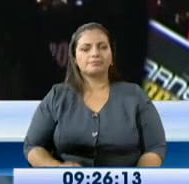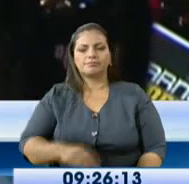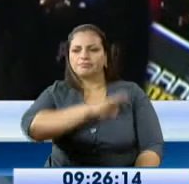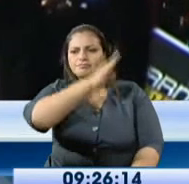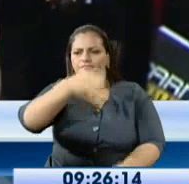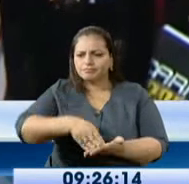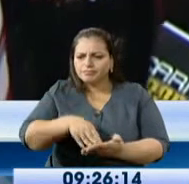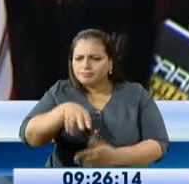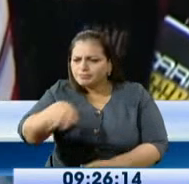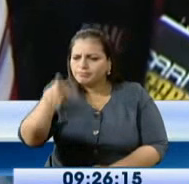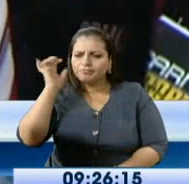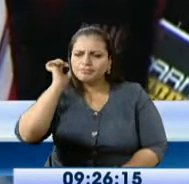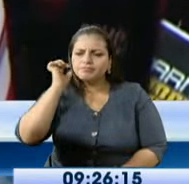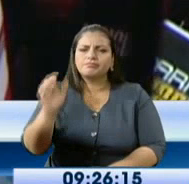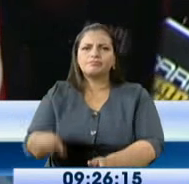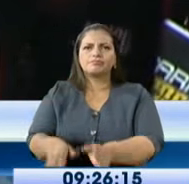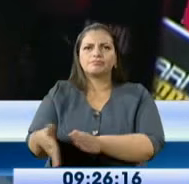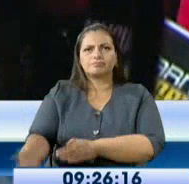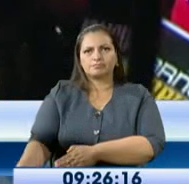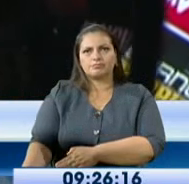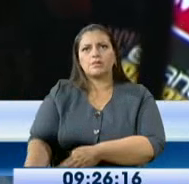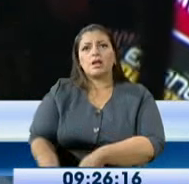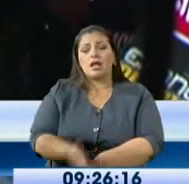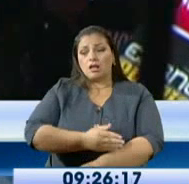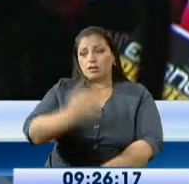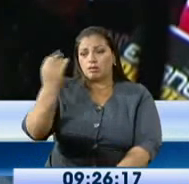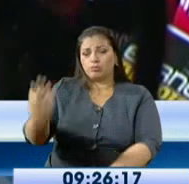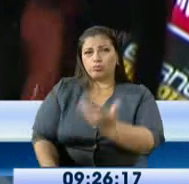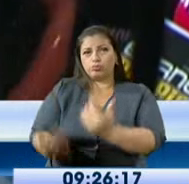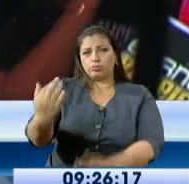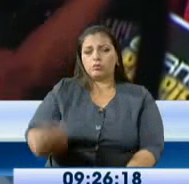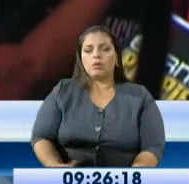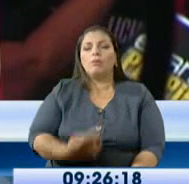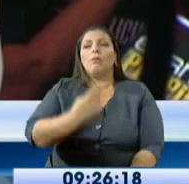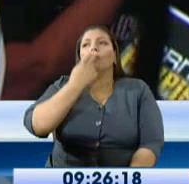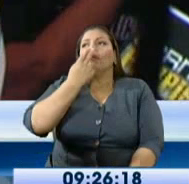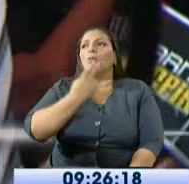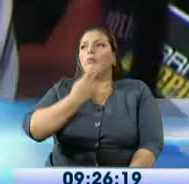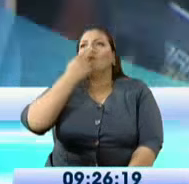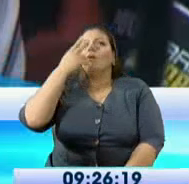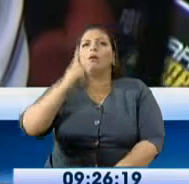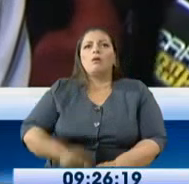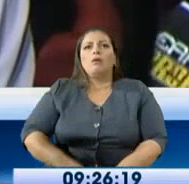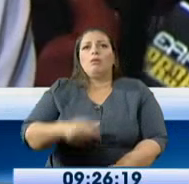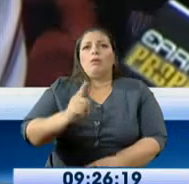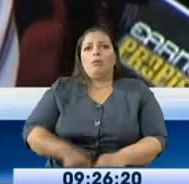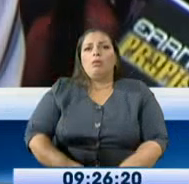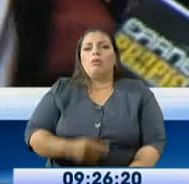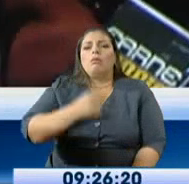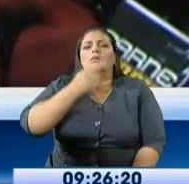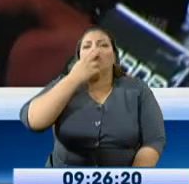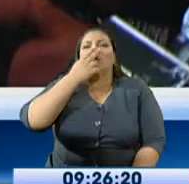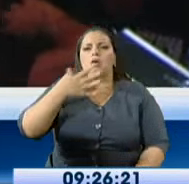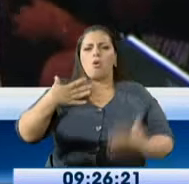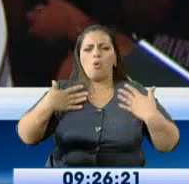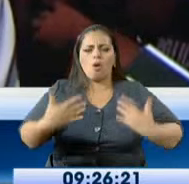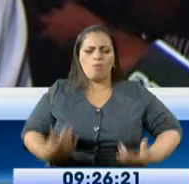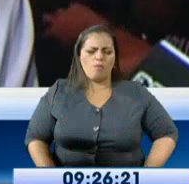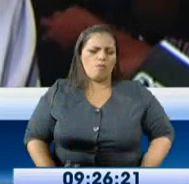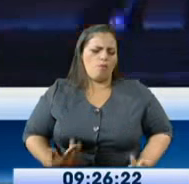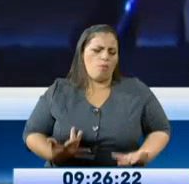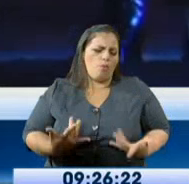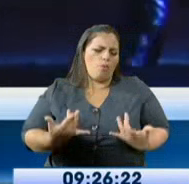fallecida por inhalación de humo y unas partes del cuerpo está también sufre quemaduras graves. Ha